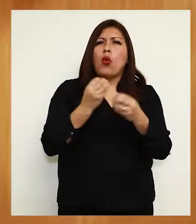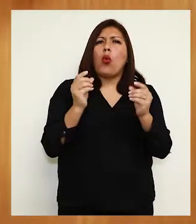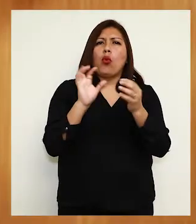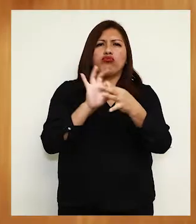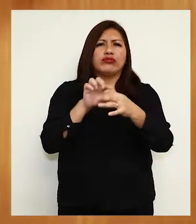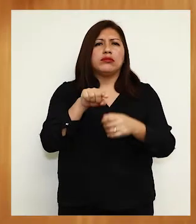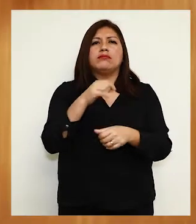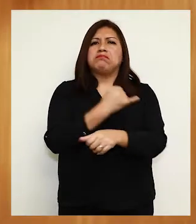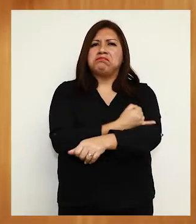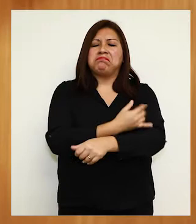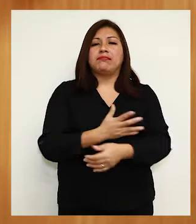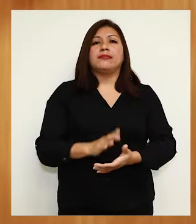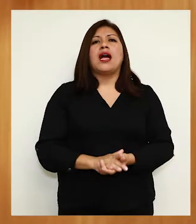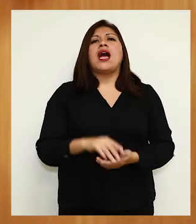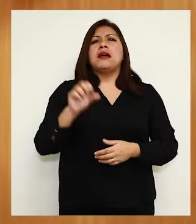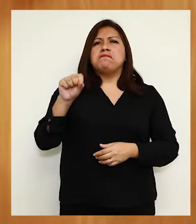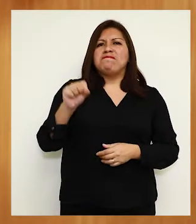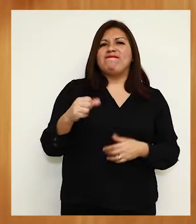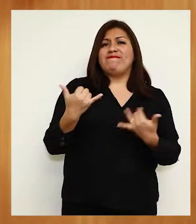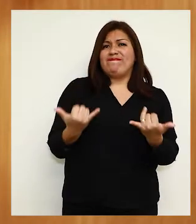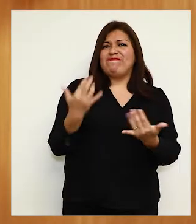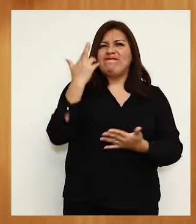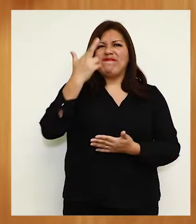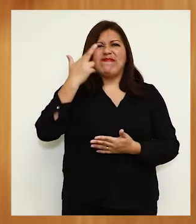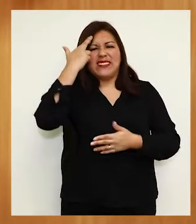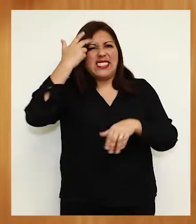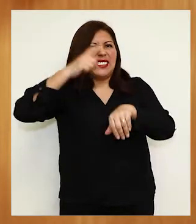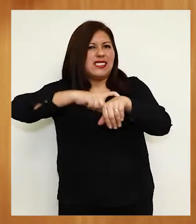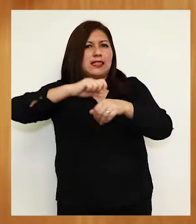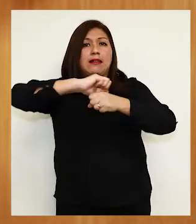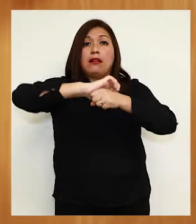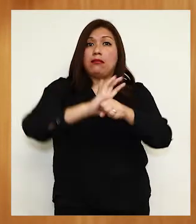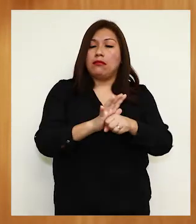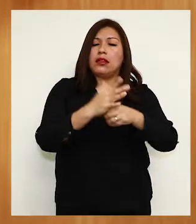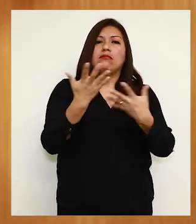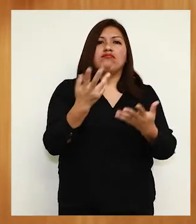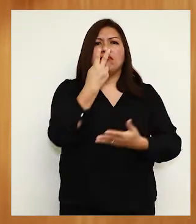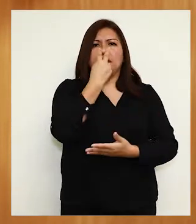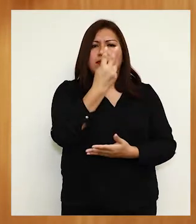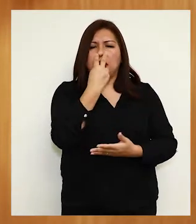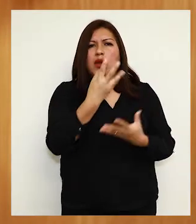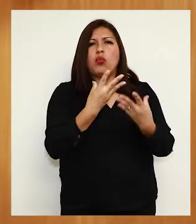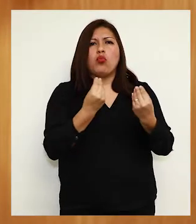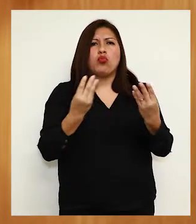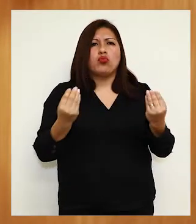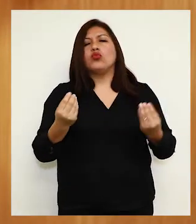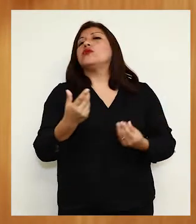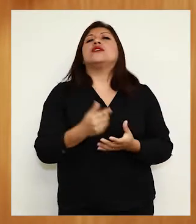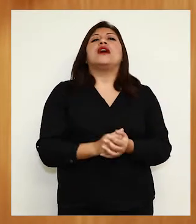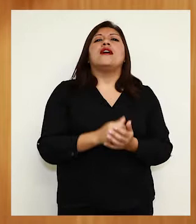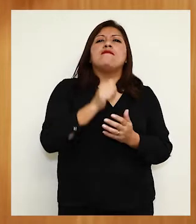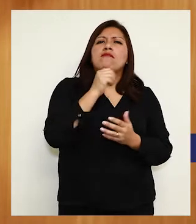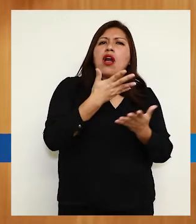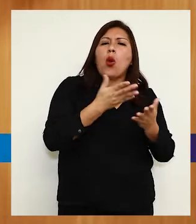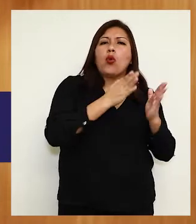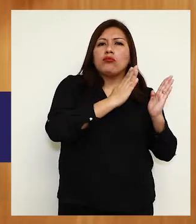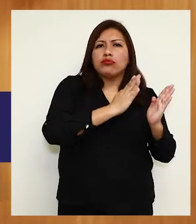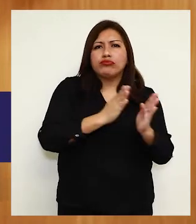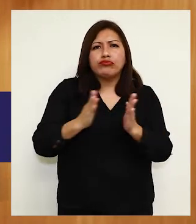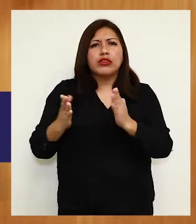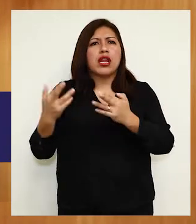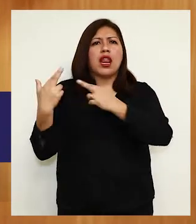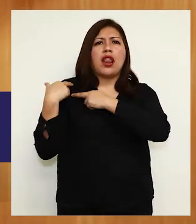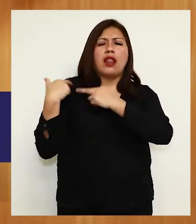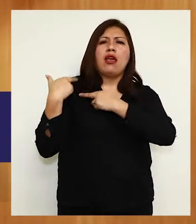al... Sí, el contexto de pandemia realmente planteó que haya una serie de reordenamiento de servicios dentro